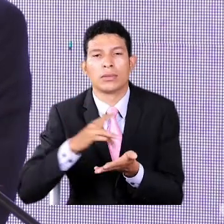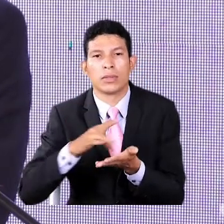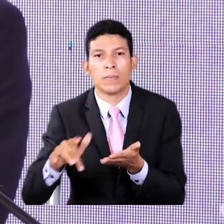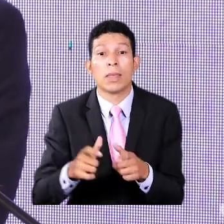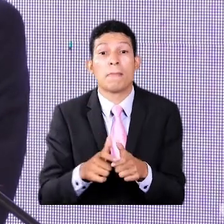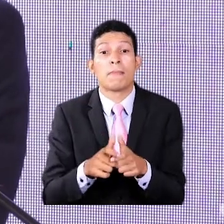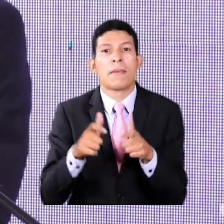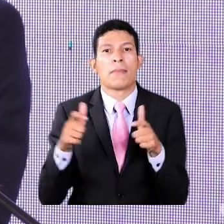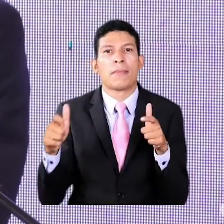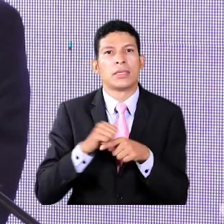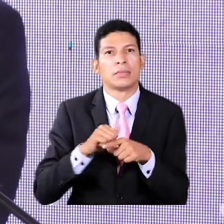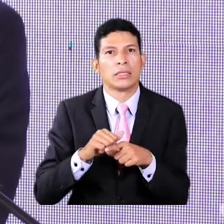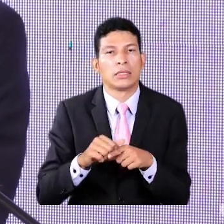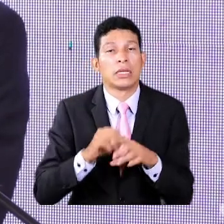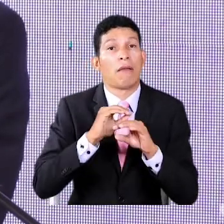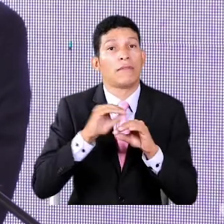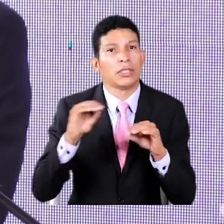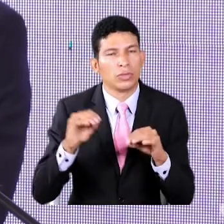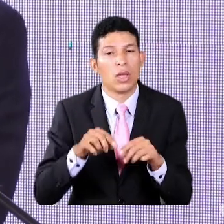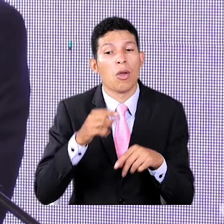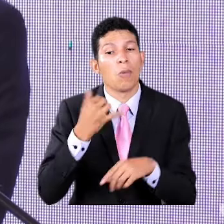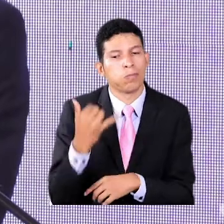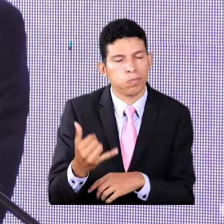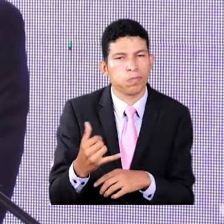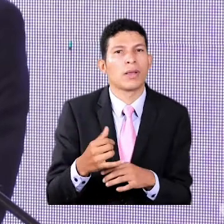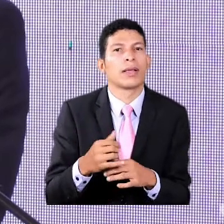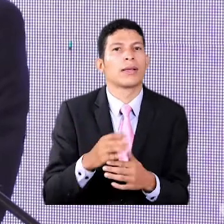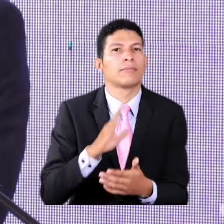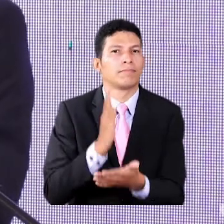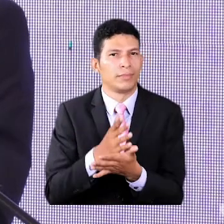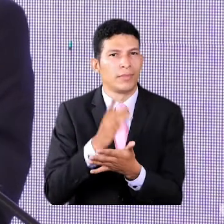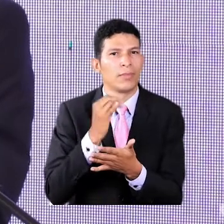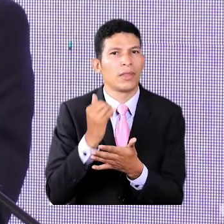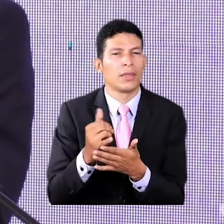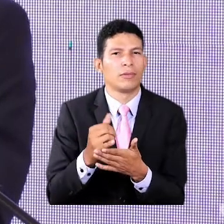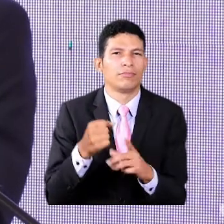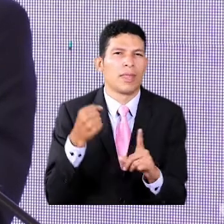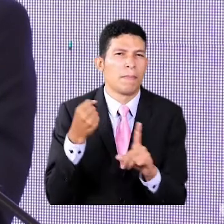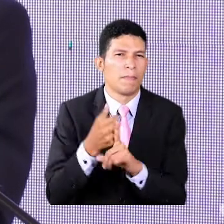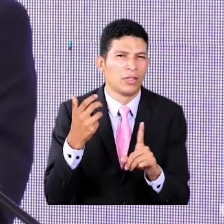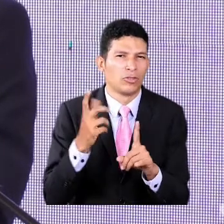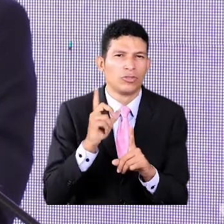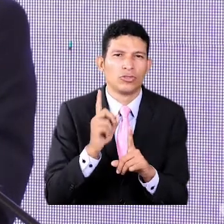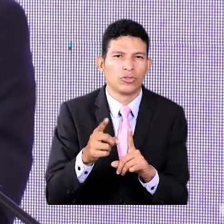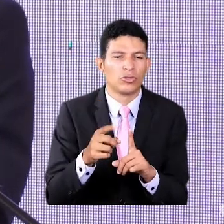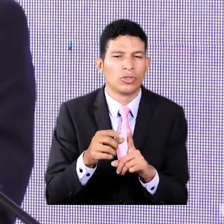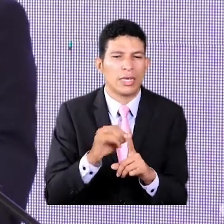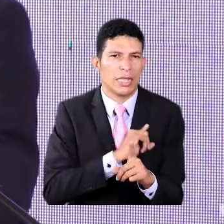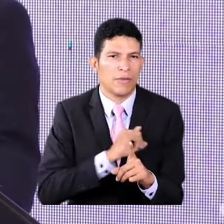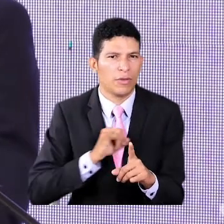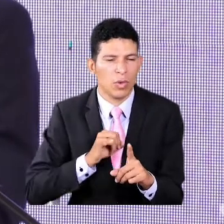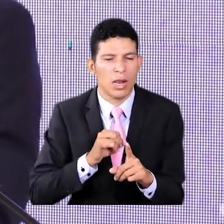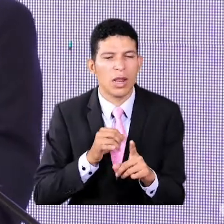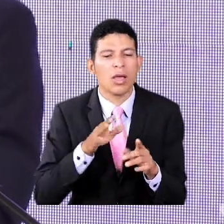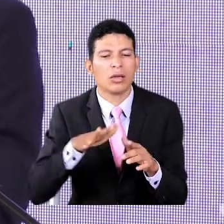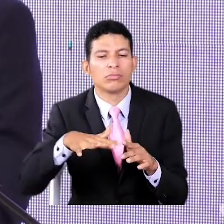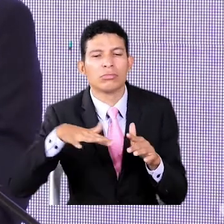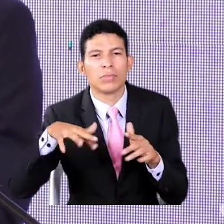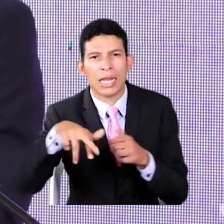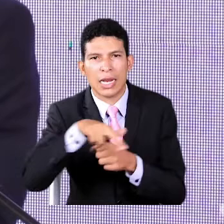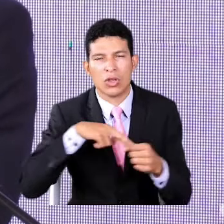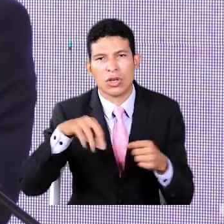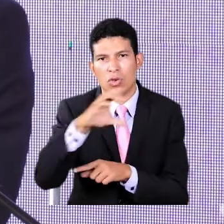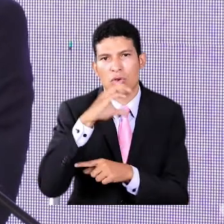de esta práctica que tuvo este fenómeno como sabemos impactos particulares y concentraciones en algunas regiones del país